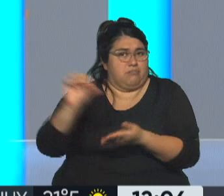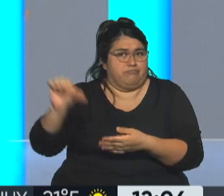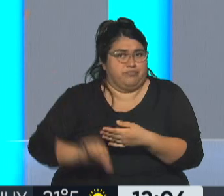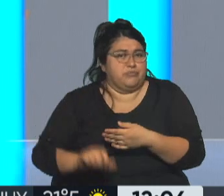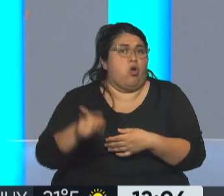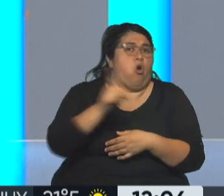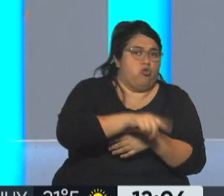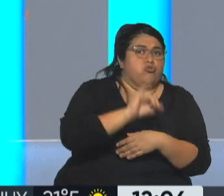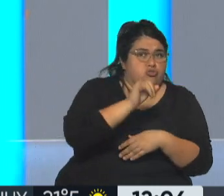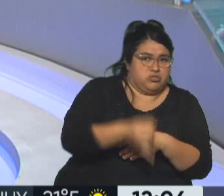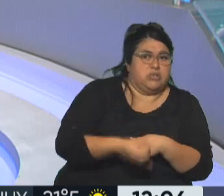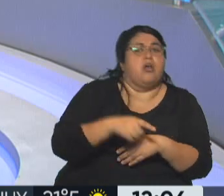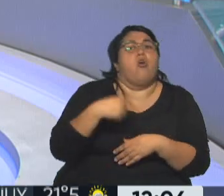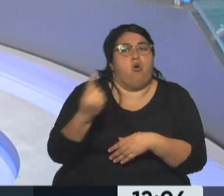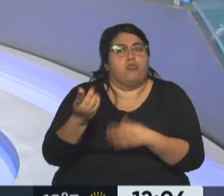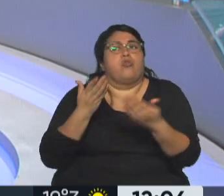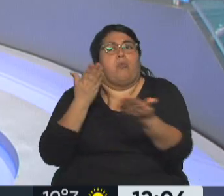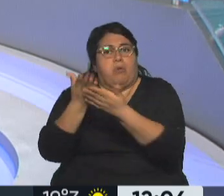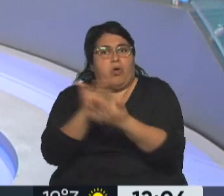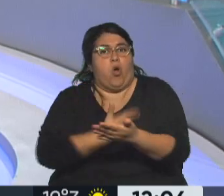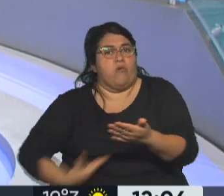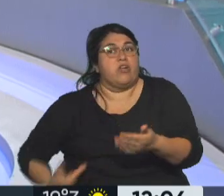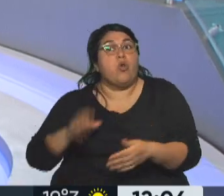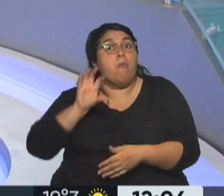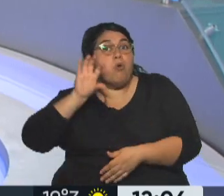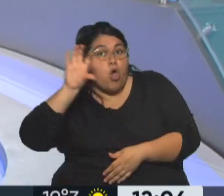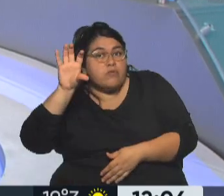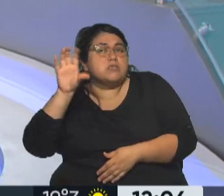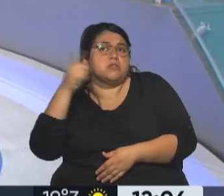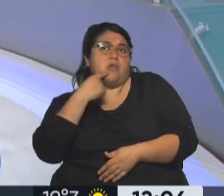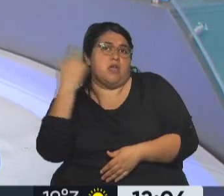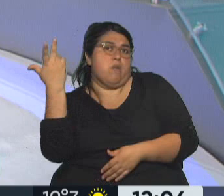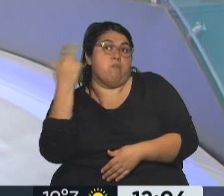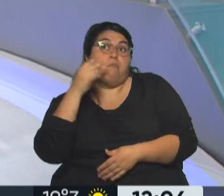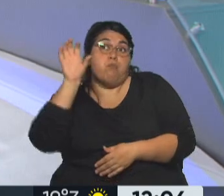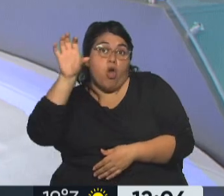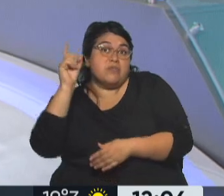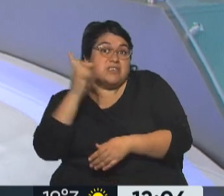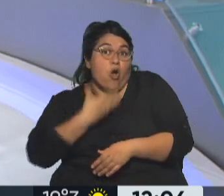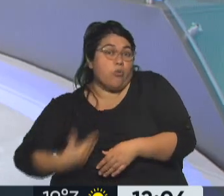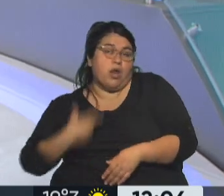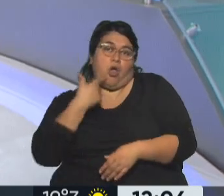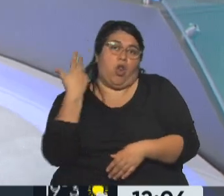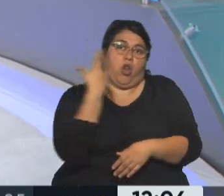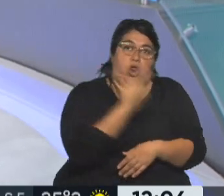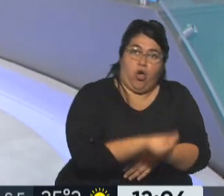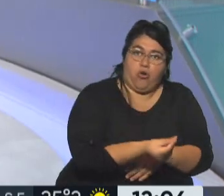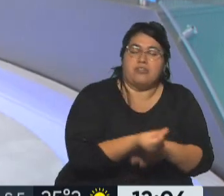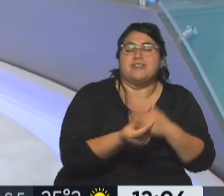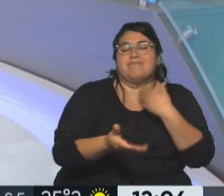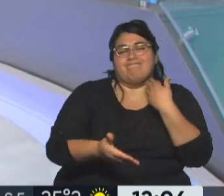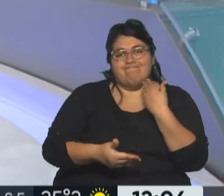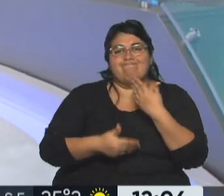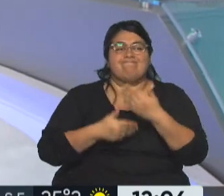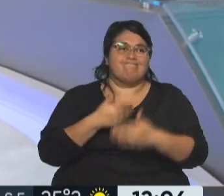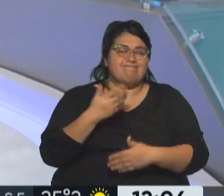han pedido recurso a las a los propios gobiernos provinciales que se los han negado con lo cual se está planteando en el en todo lo que